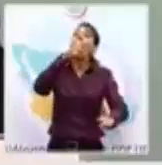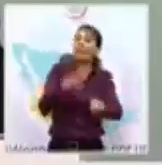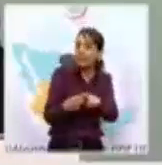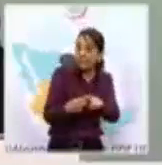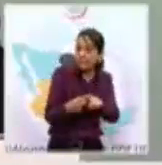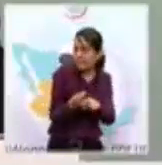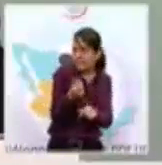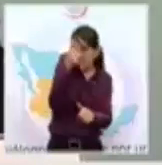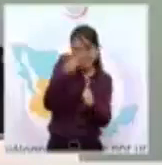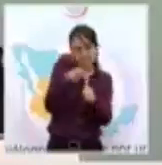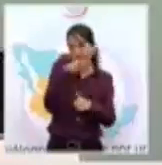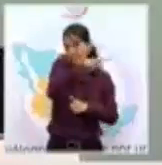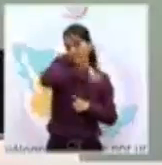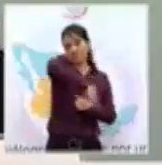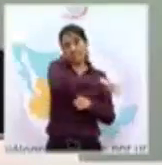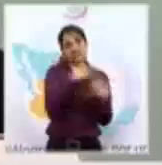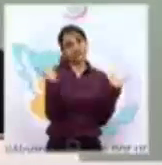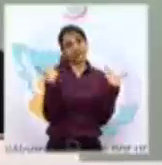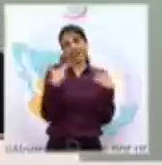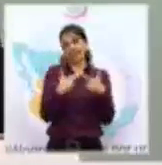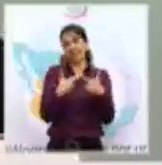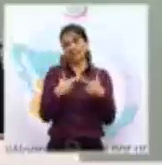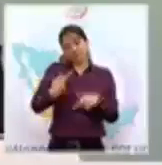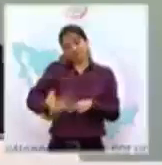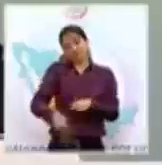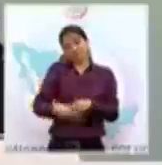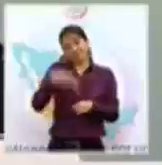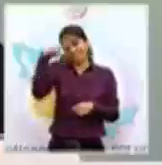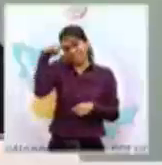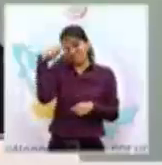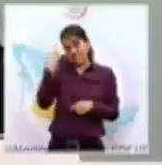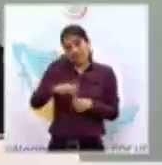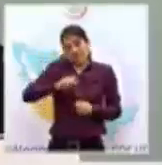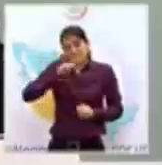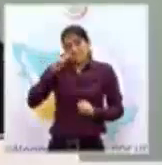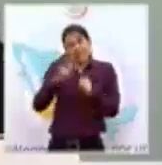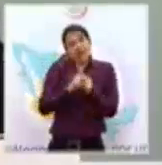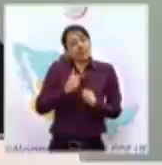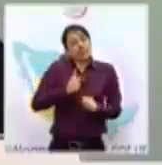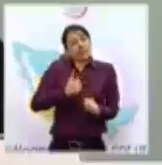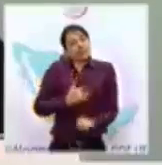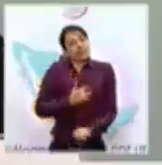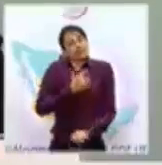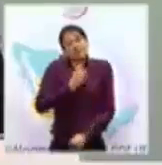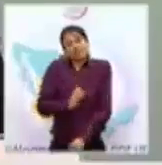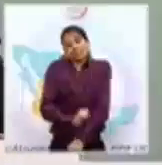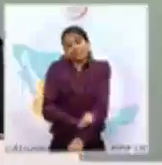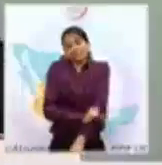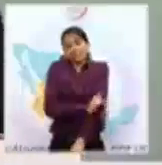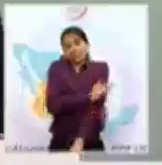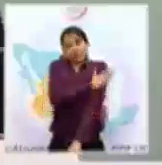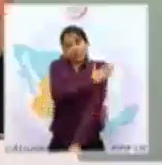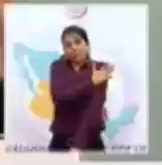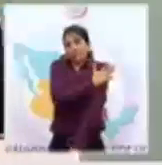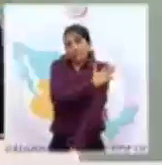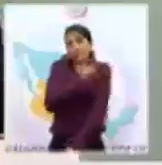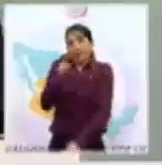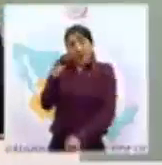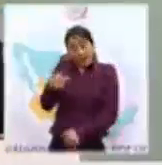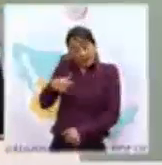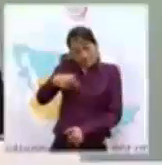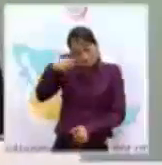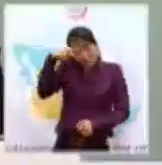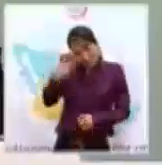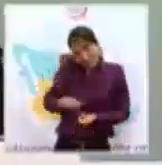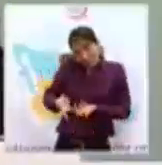primer intento. A mí, el país que a mí me emociona es el país que me compartió, bueno, muchas partes del país, pero quizás sí lo tuviera que